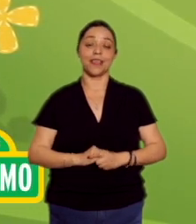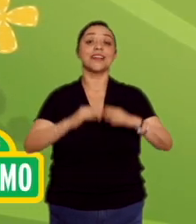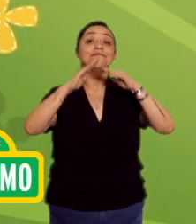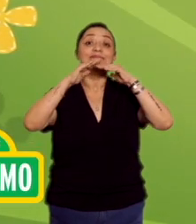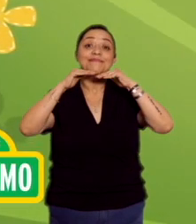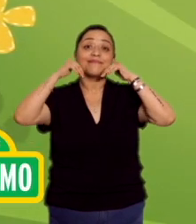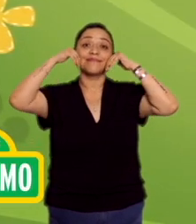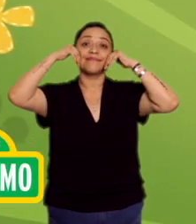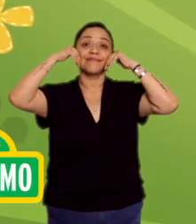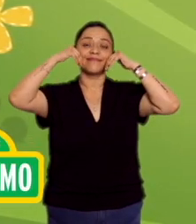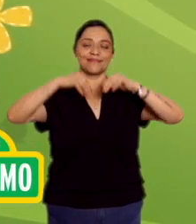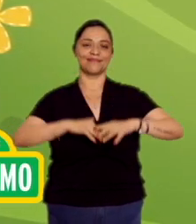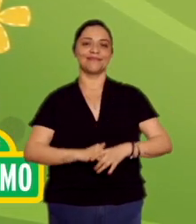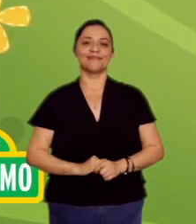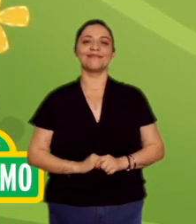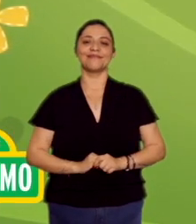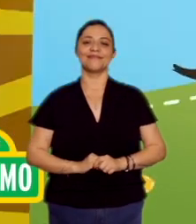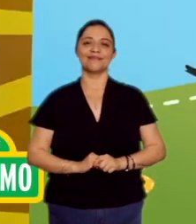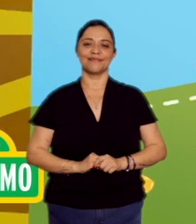Sonríe a la cámara.